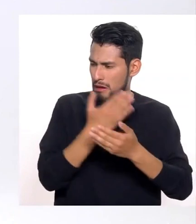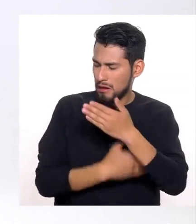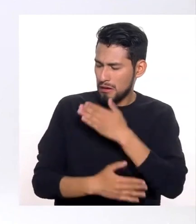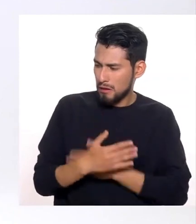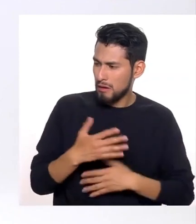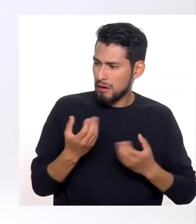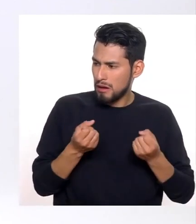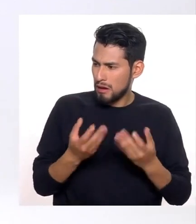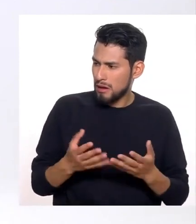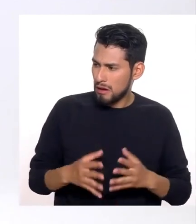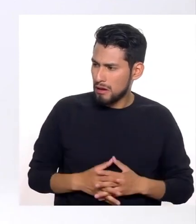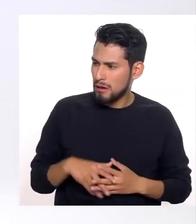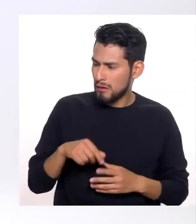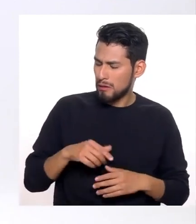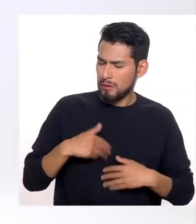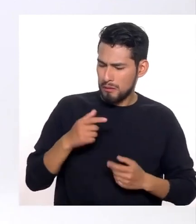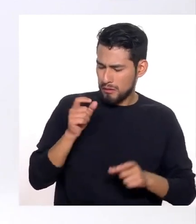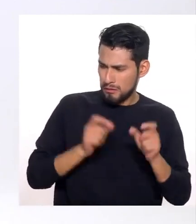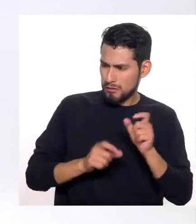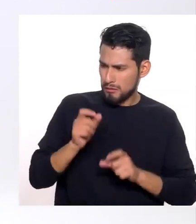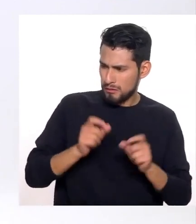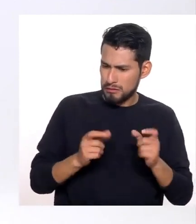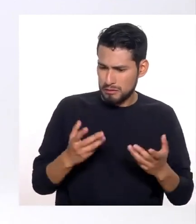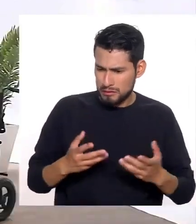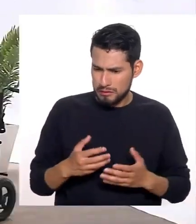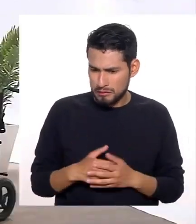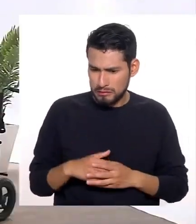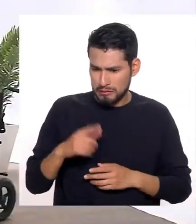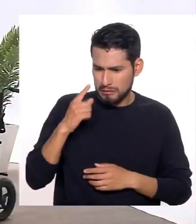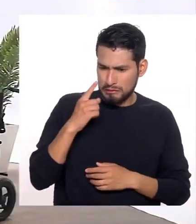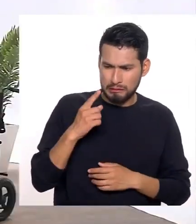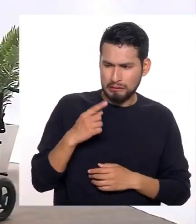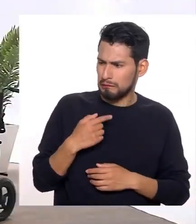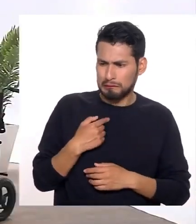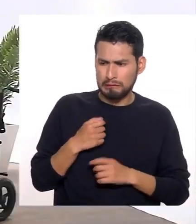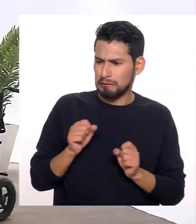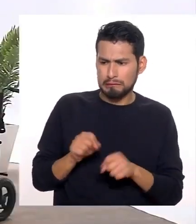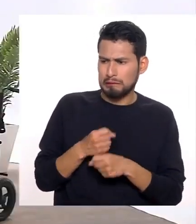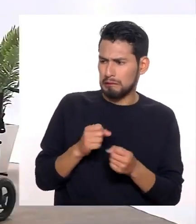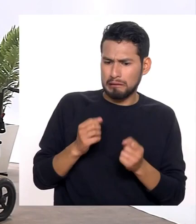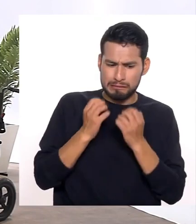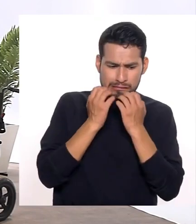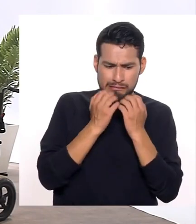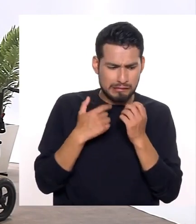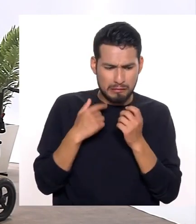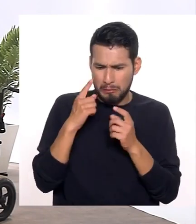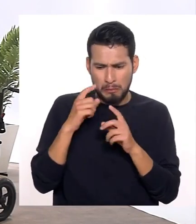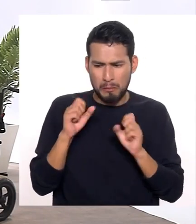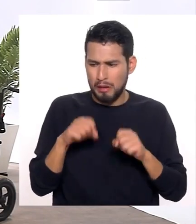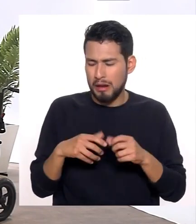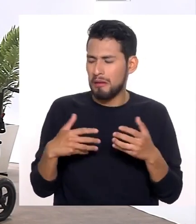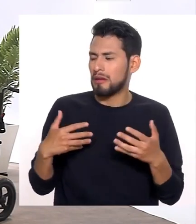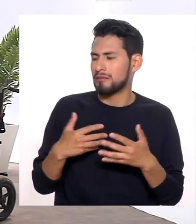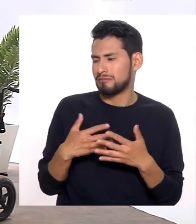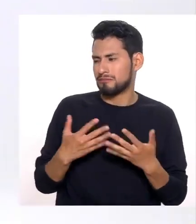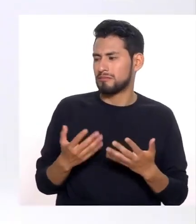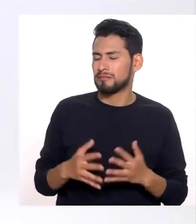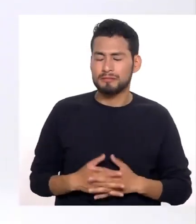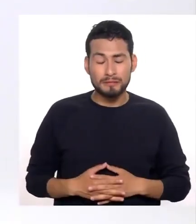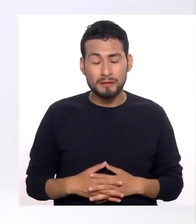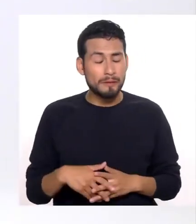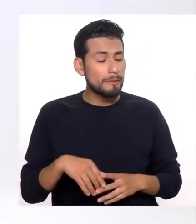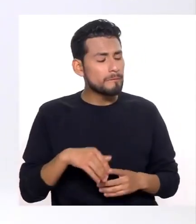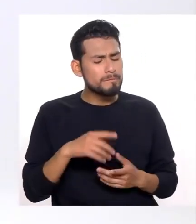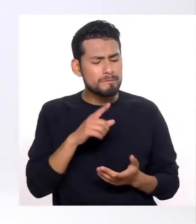discapacidad. Y eso, pues, a veces pone a las personas como, de repente no lo voy a poder hacer. Así. O no podré seguir adelante, ¿no? Sí.